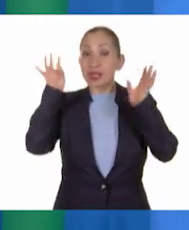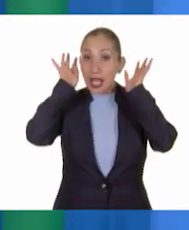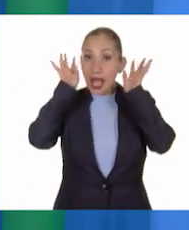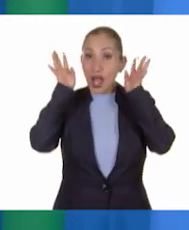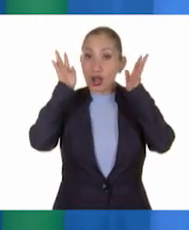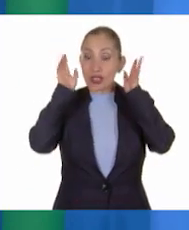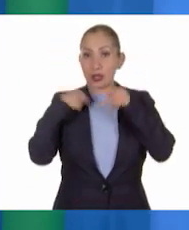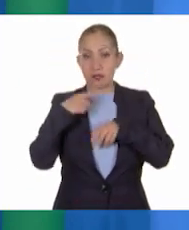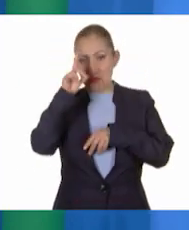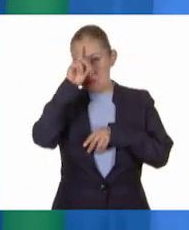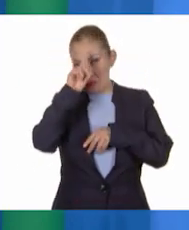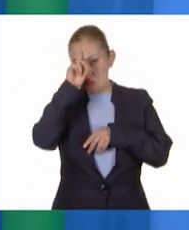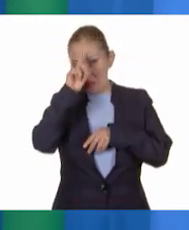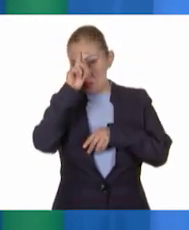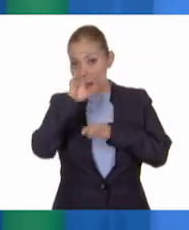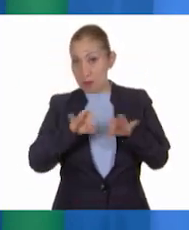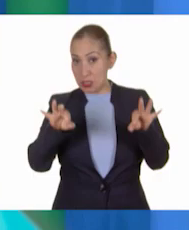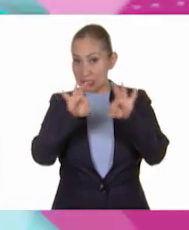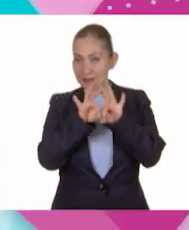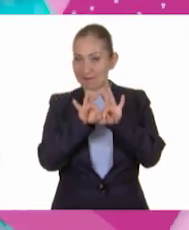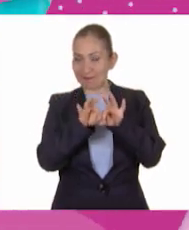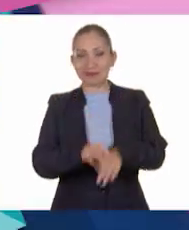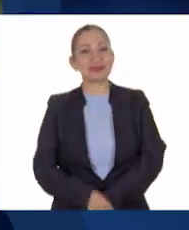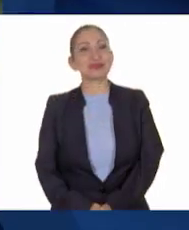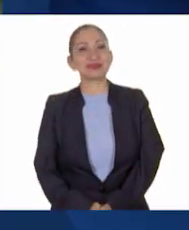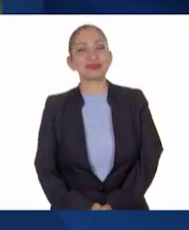quien nos tiene un mensaje muy importante.